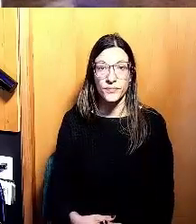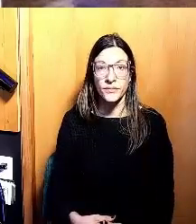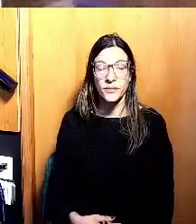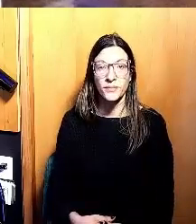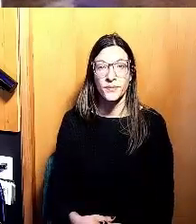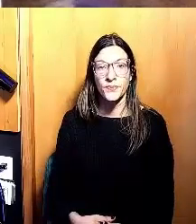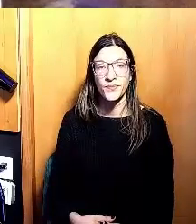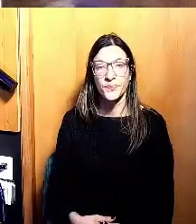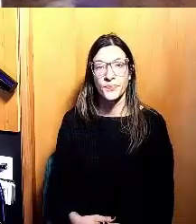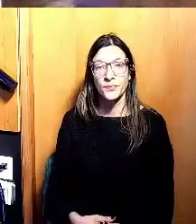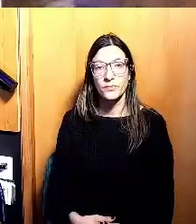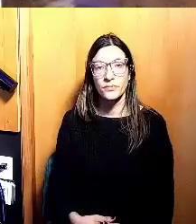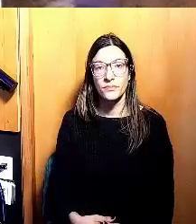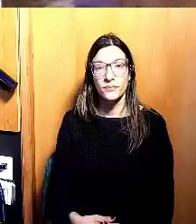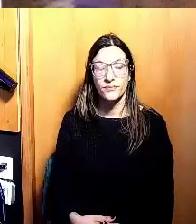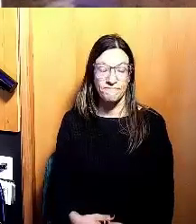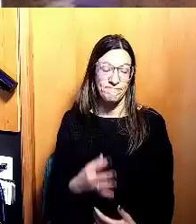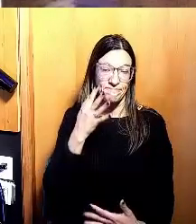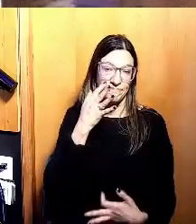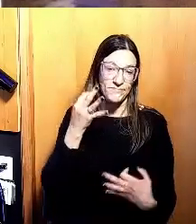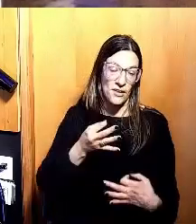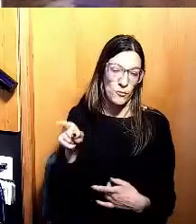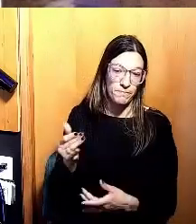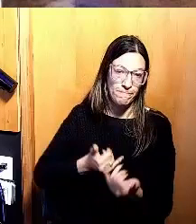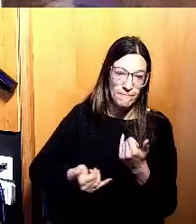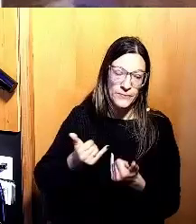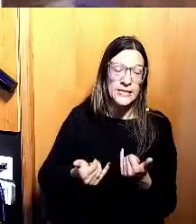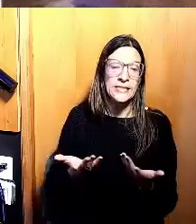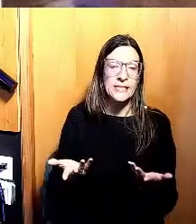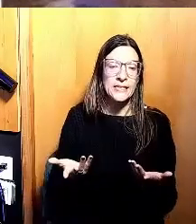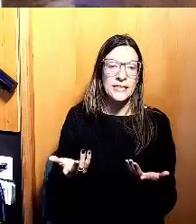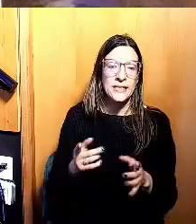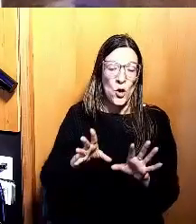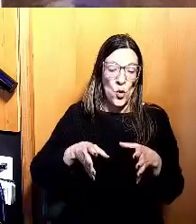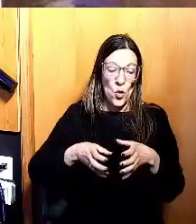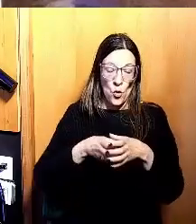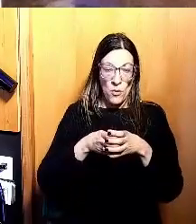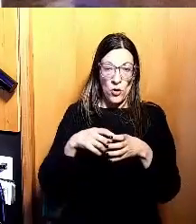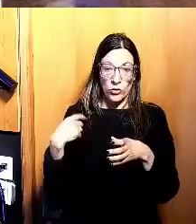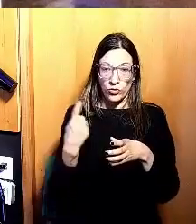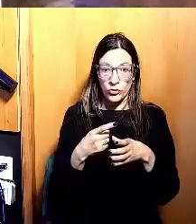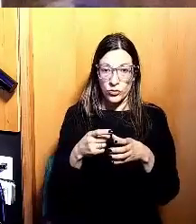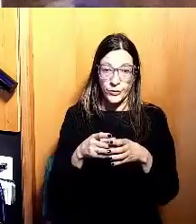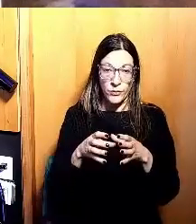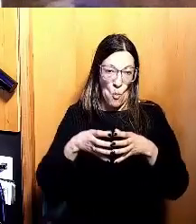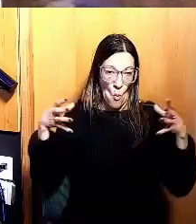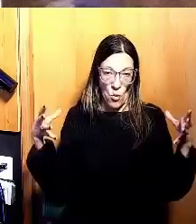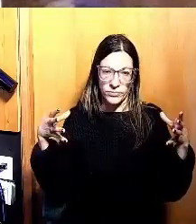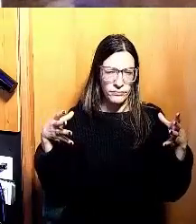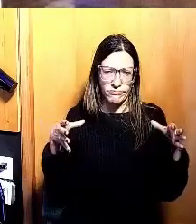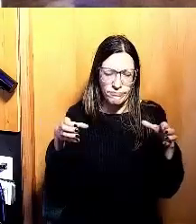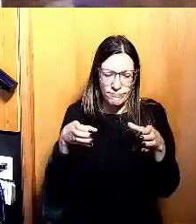Bueno, es un poco cierto, y yo lo decía, el grupo, nosotros no somos un grupo muy grande dentro